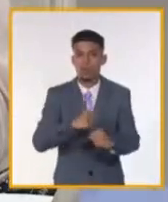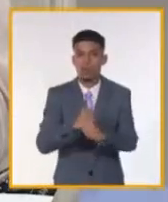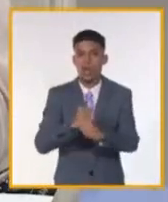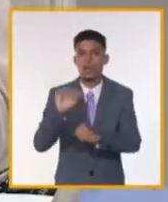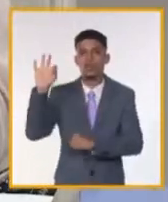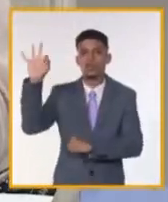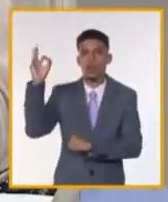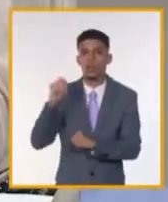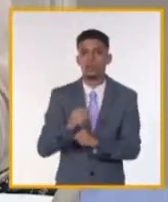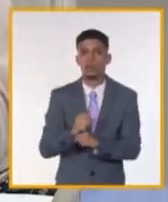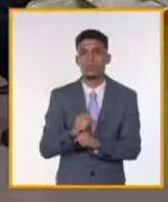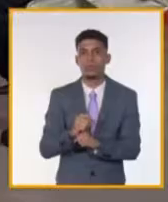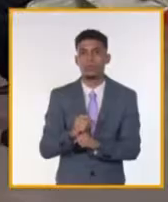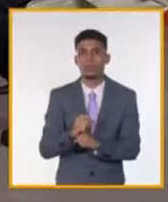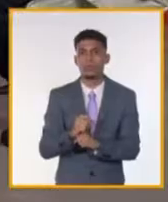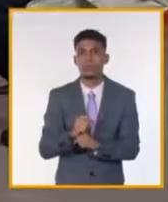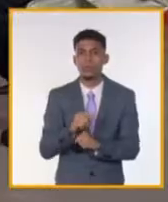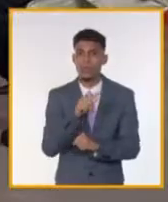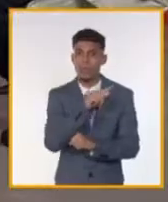sol en el occidente que en el oriente?